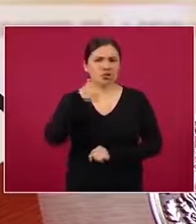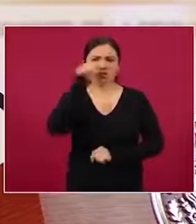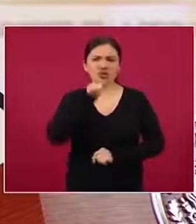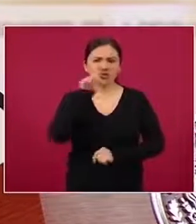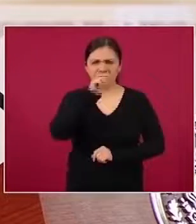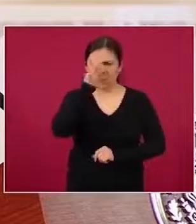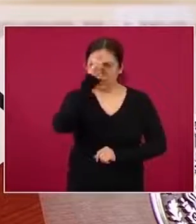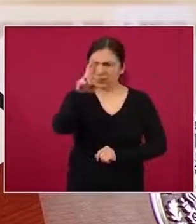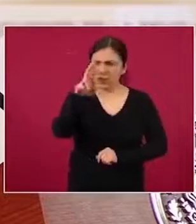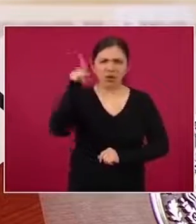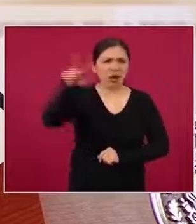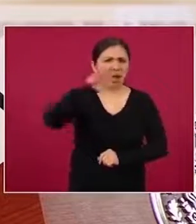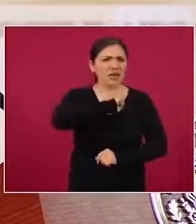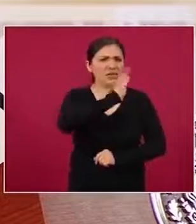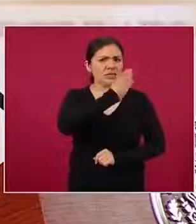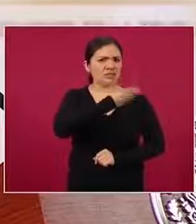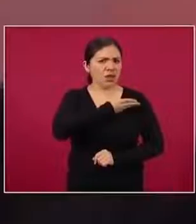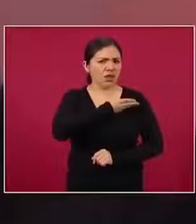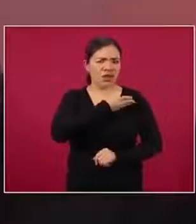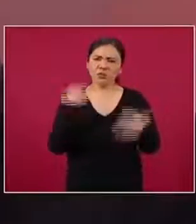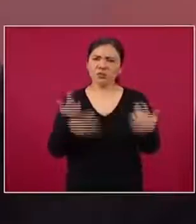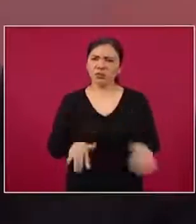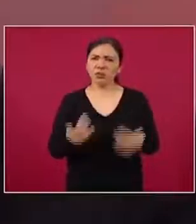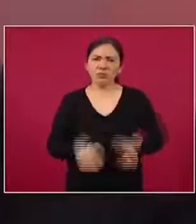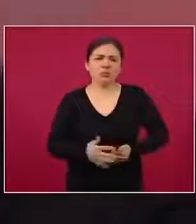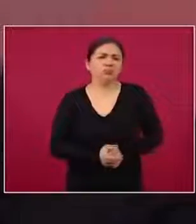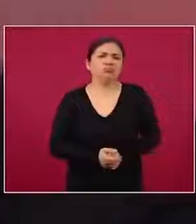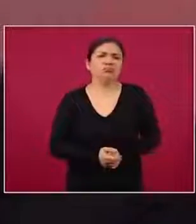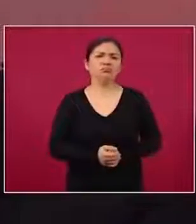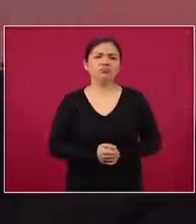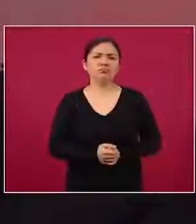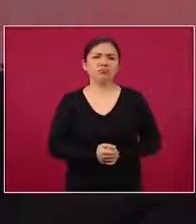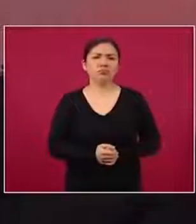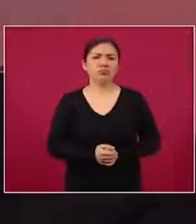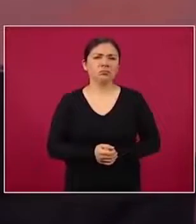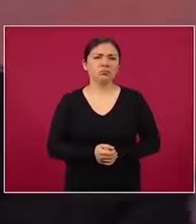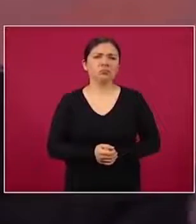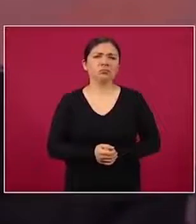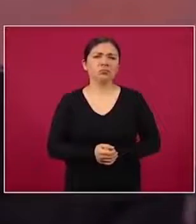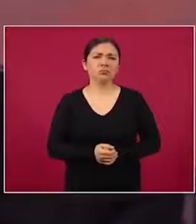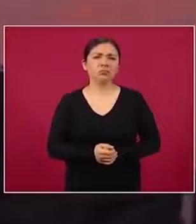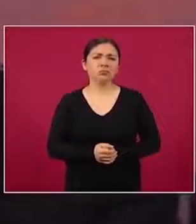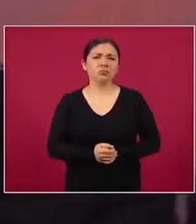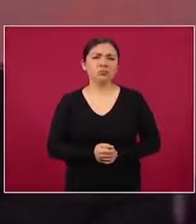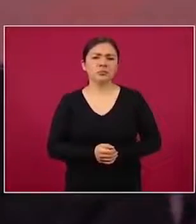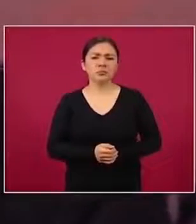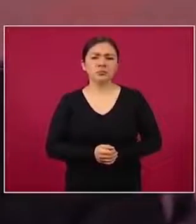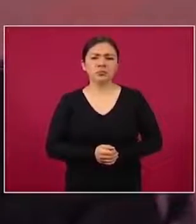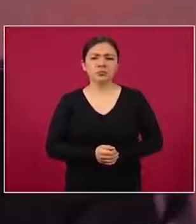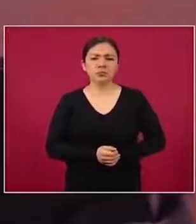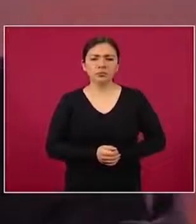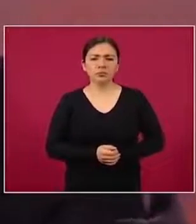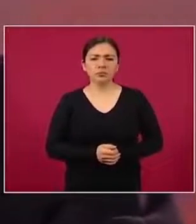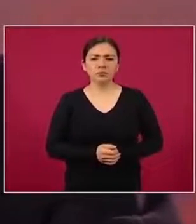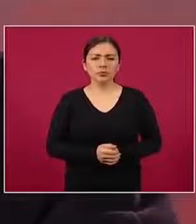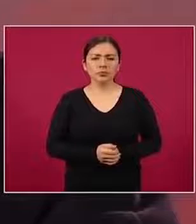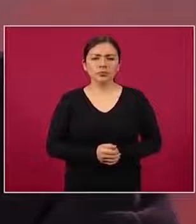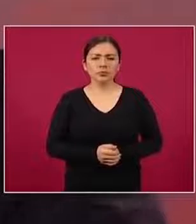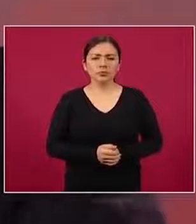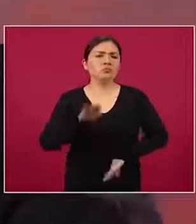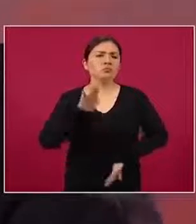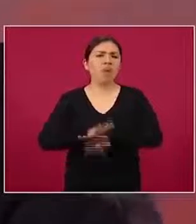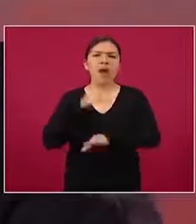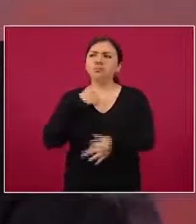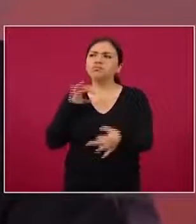ruptura, sino de una protesta fraterna. Sin embargo, volvió a poner sobre la mesa los nombres de firmas españolas como